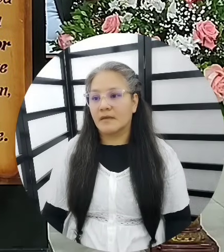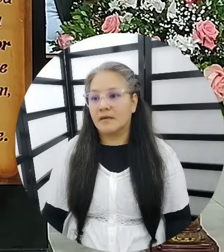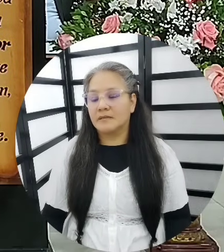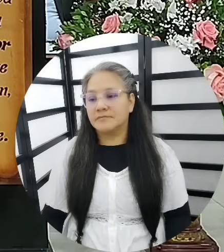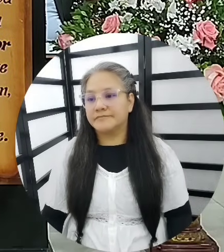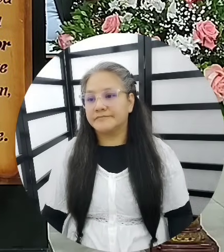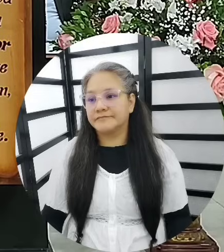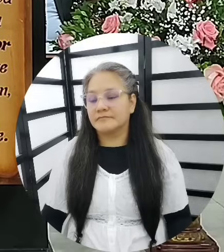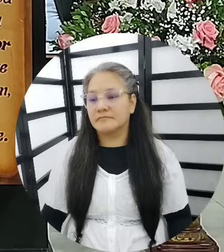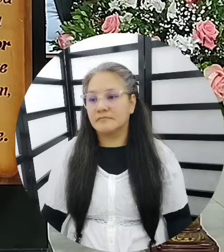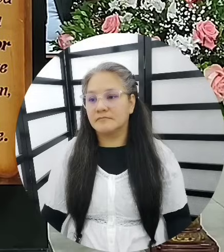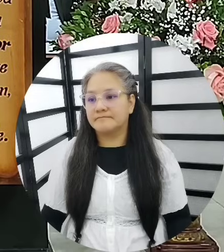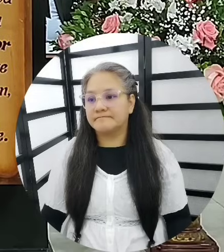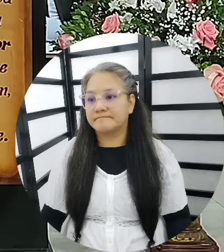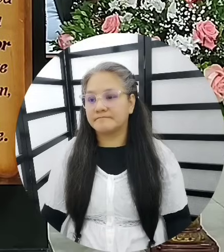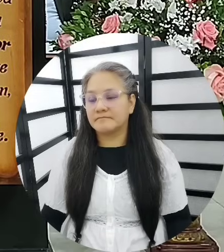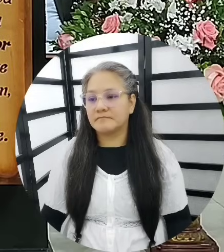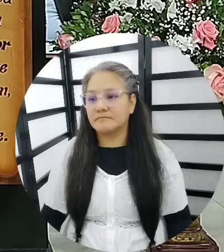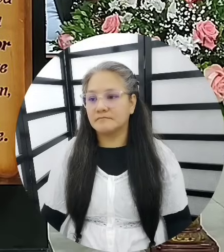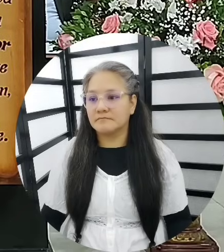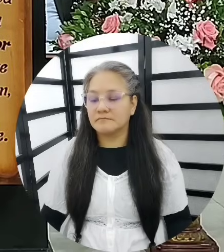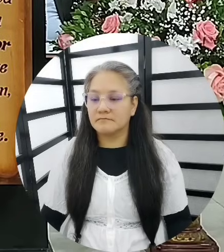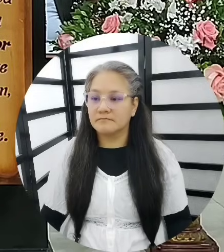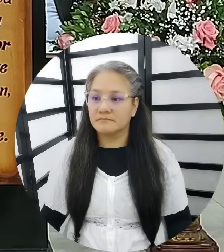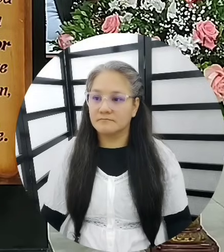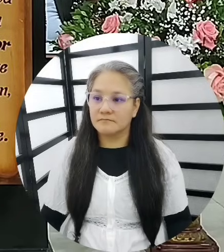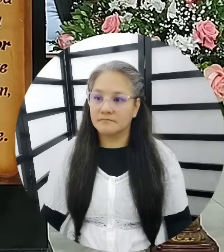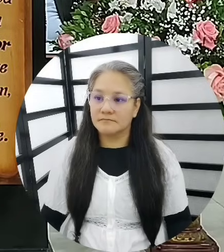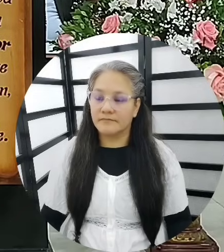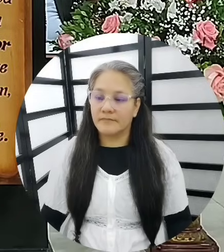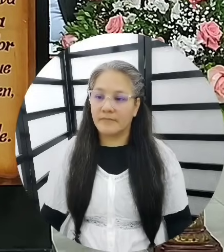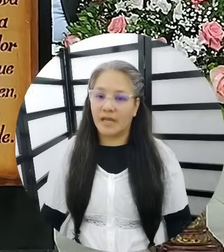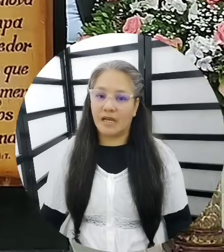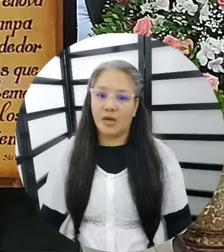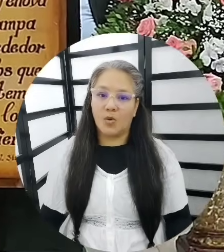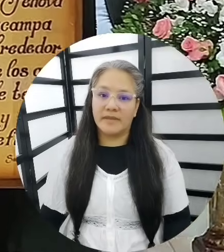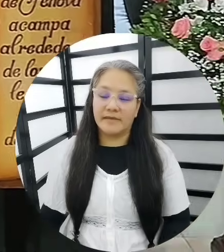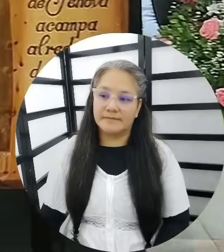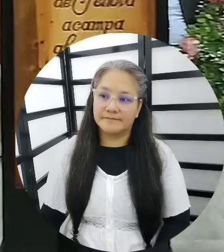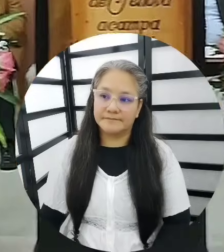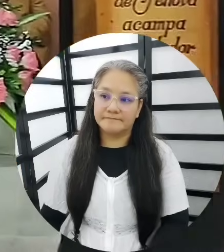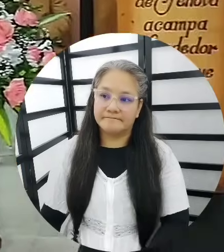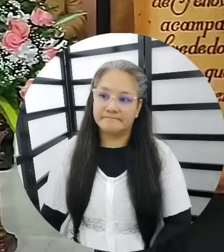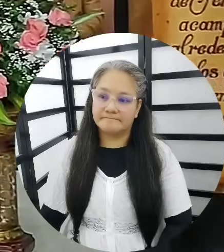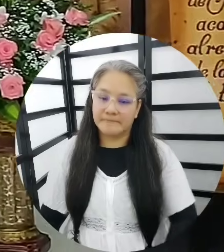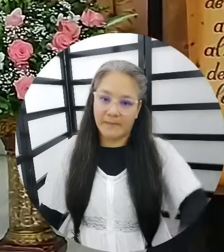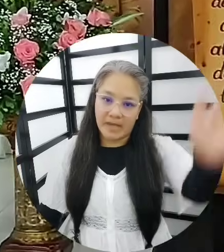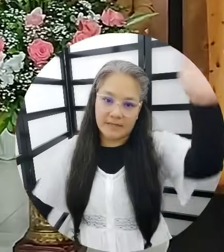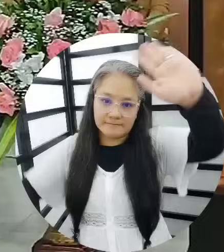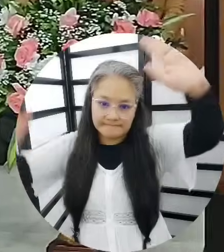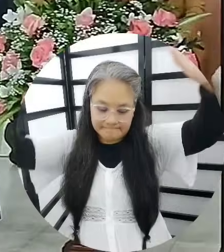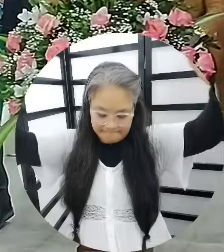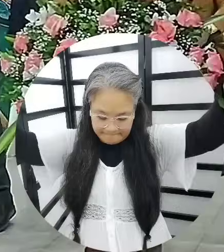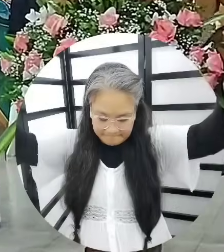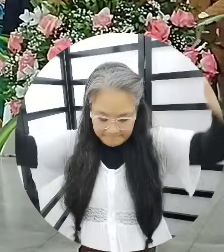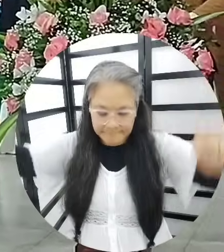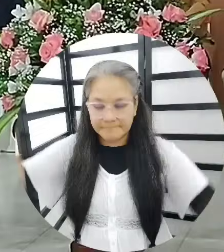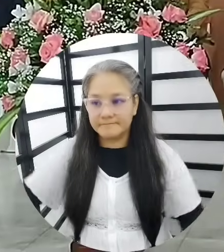17 dice, gloria al nombre del Señor, que el que temprano le busca, lo